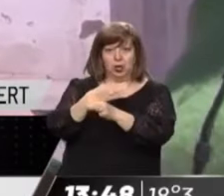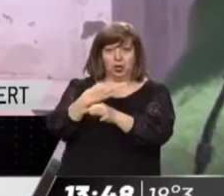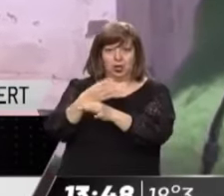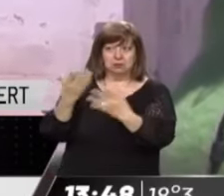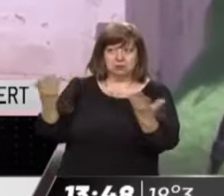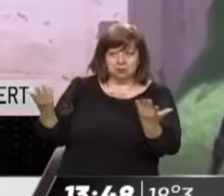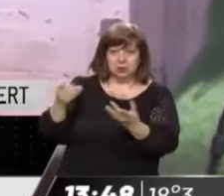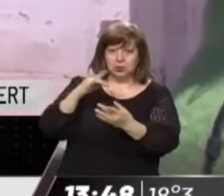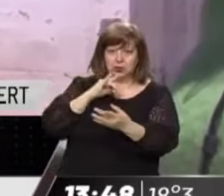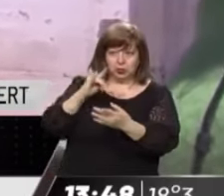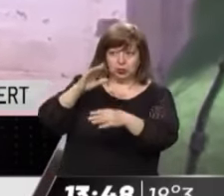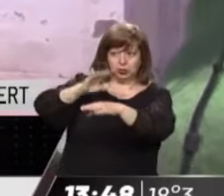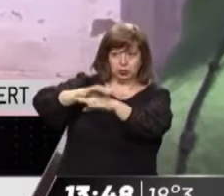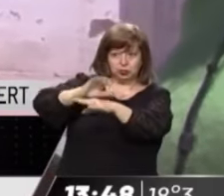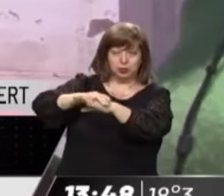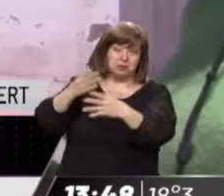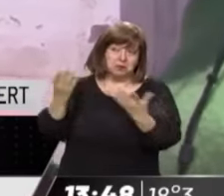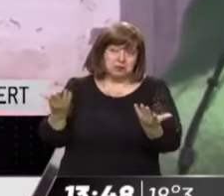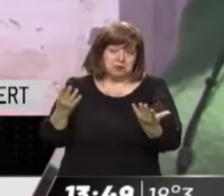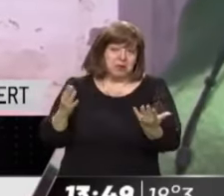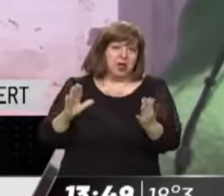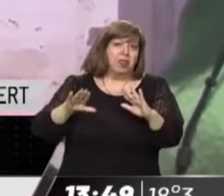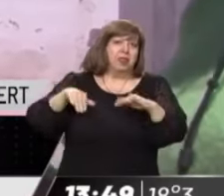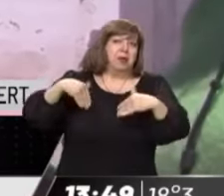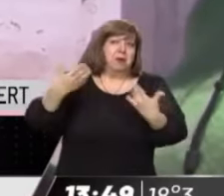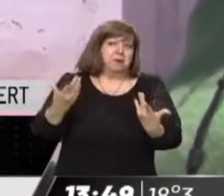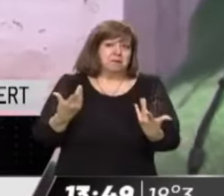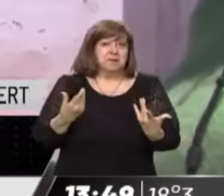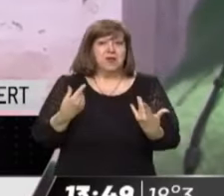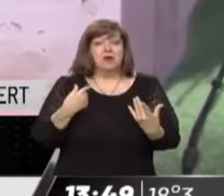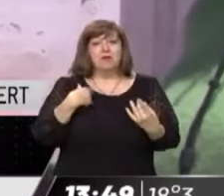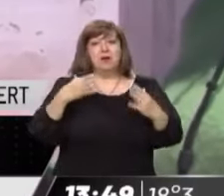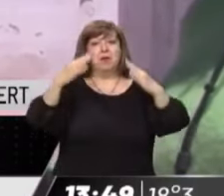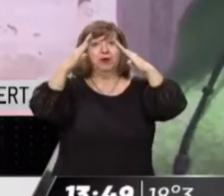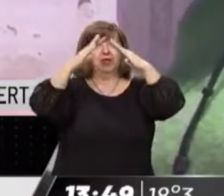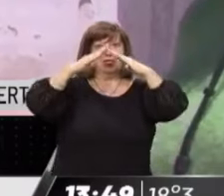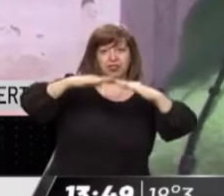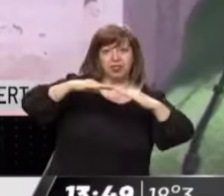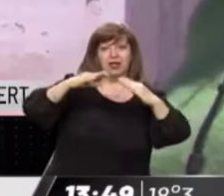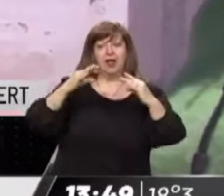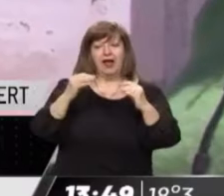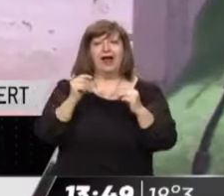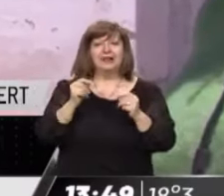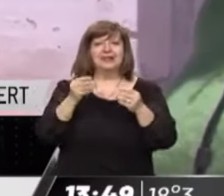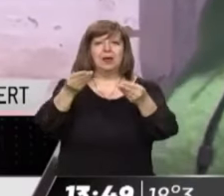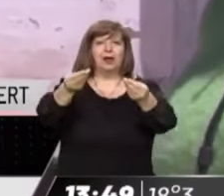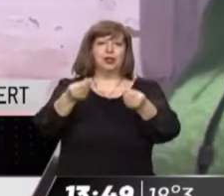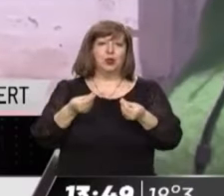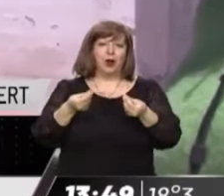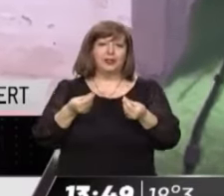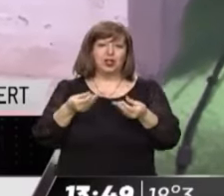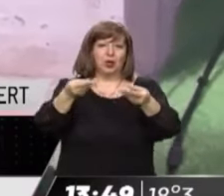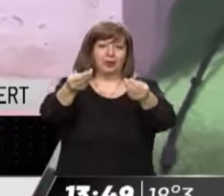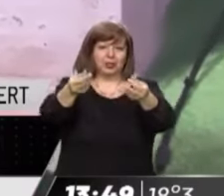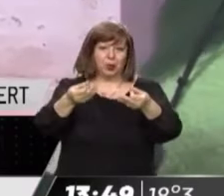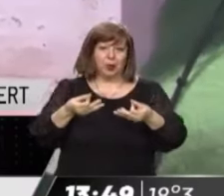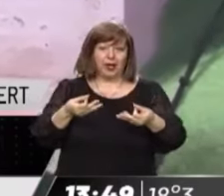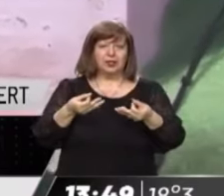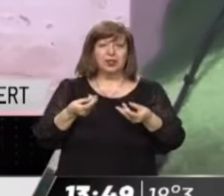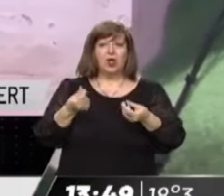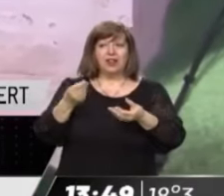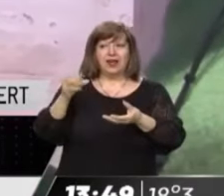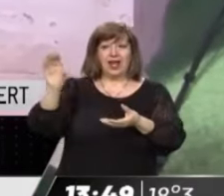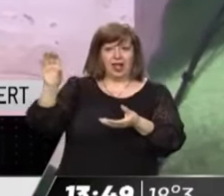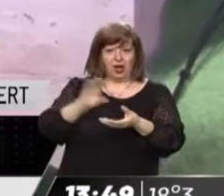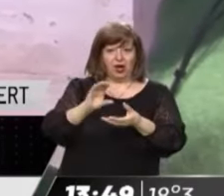el árbol después se verá Cuáles son los daños y ahí ya sí podemos pedir un presupuesto especial eh Y un fondo